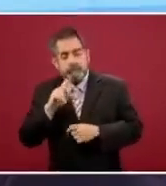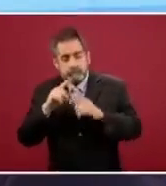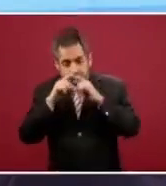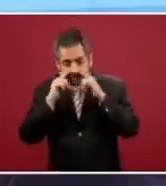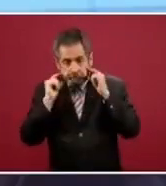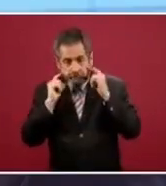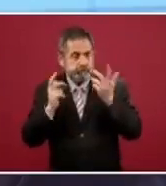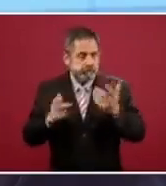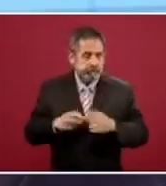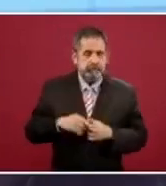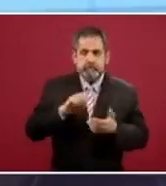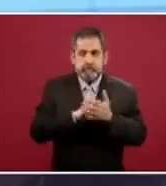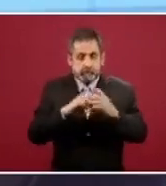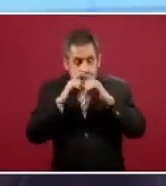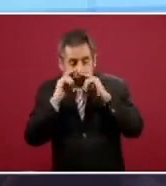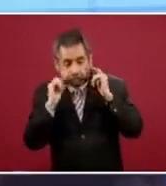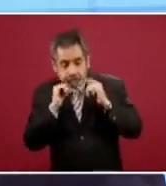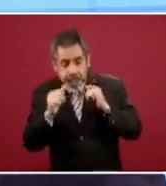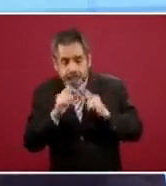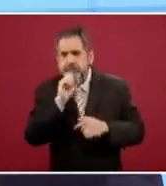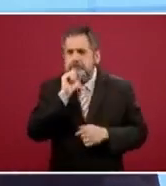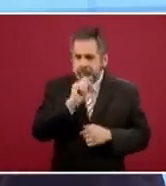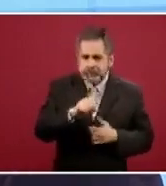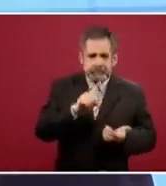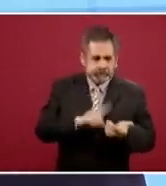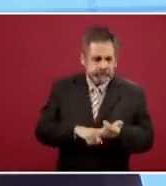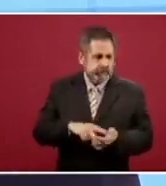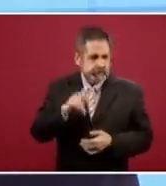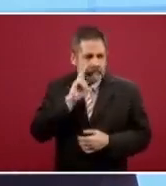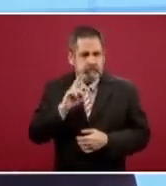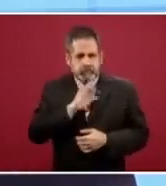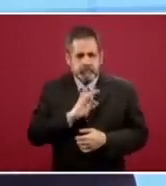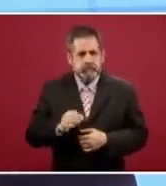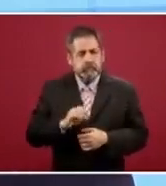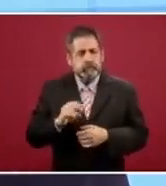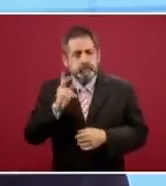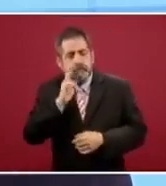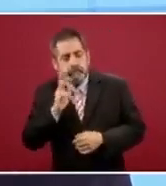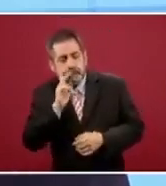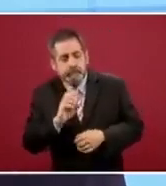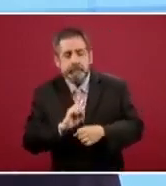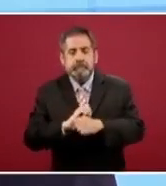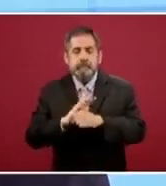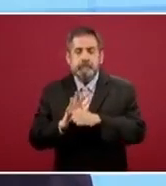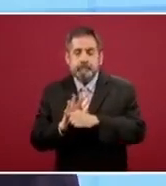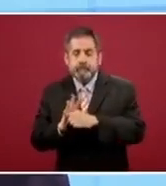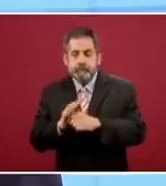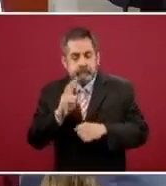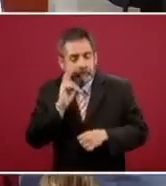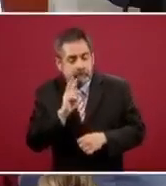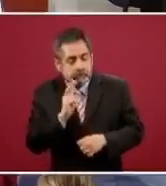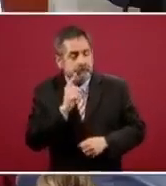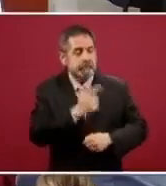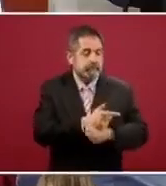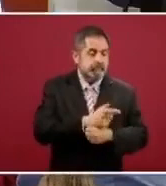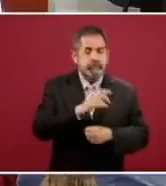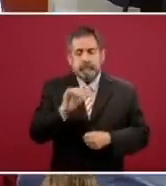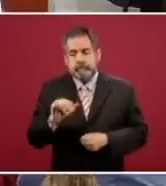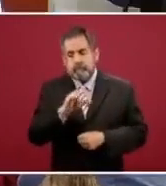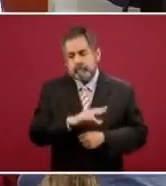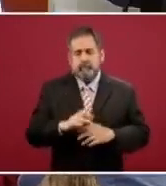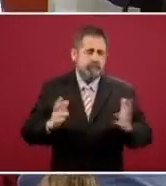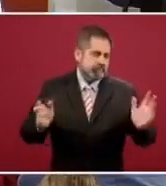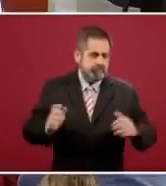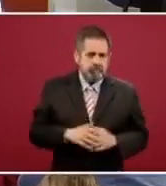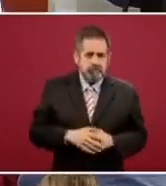a influenza o los otros virus, también tiene la prueba de coronavirus y se encuentra si lo tiene o no. Hasta el momento,